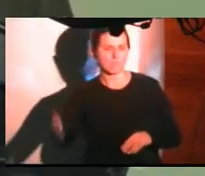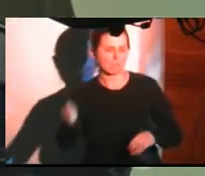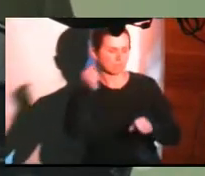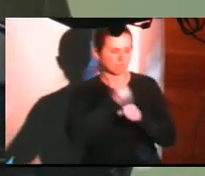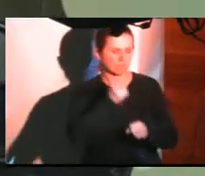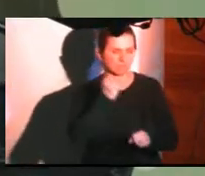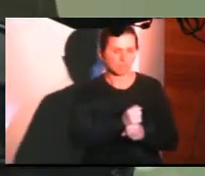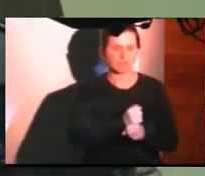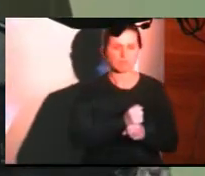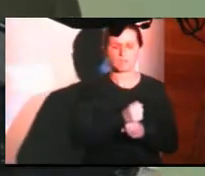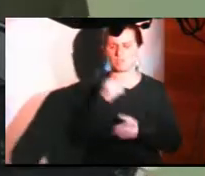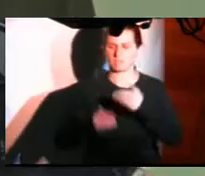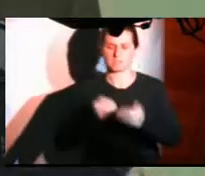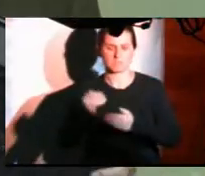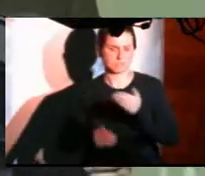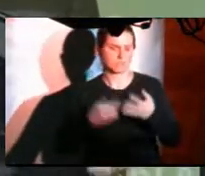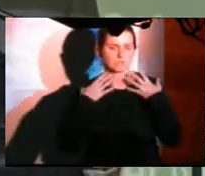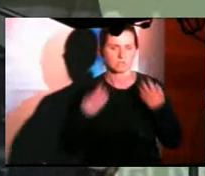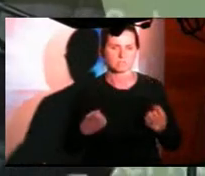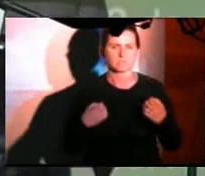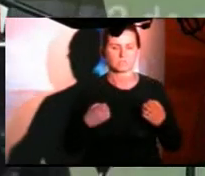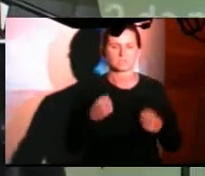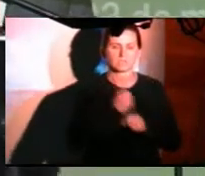desarrollado desde la Secretaría de Gestión Pública